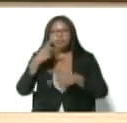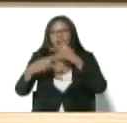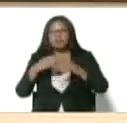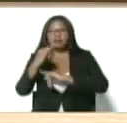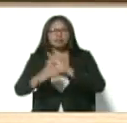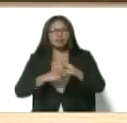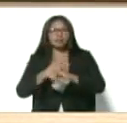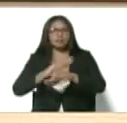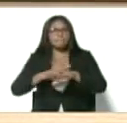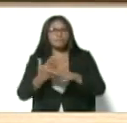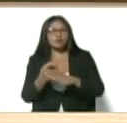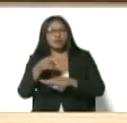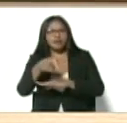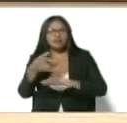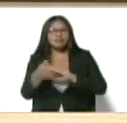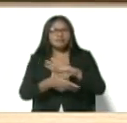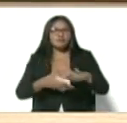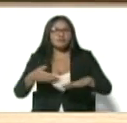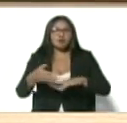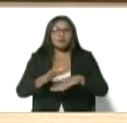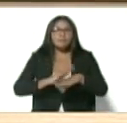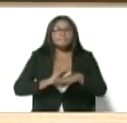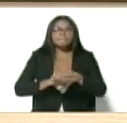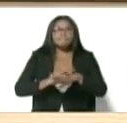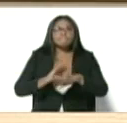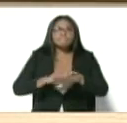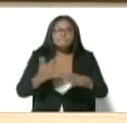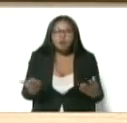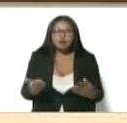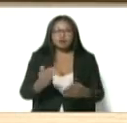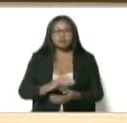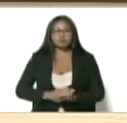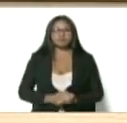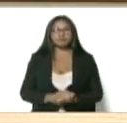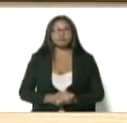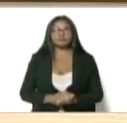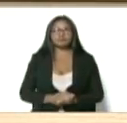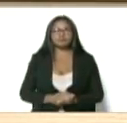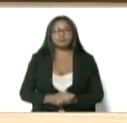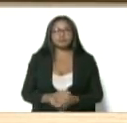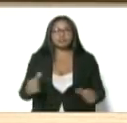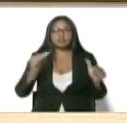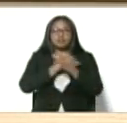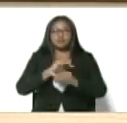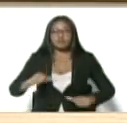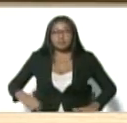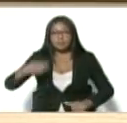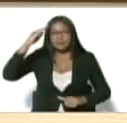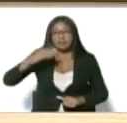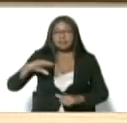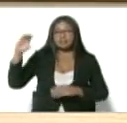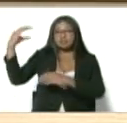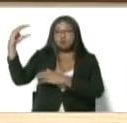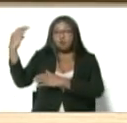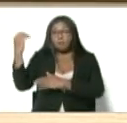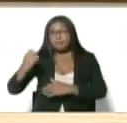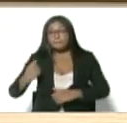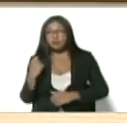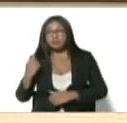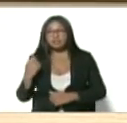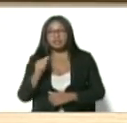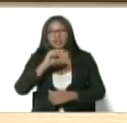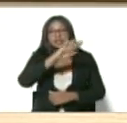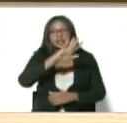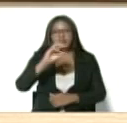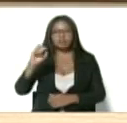este fenómeno porque si las fuerzas militares y policiales de colombia extienden a 500